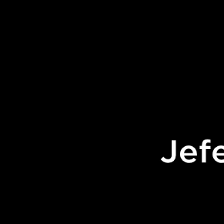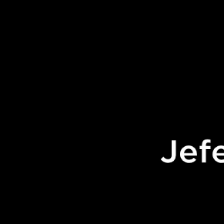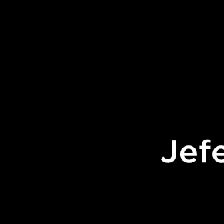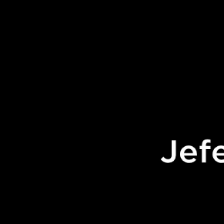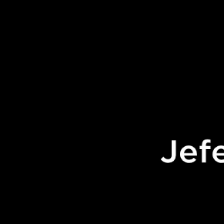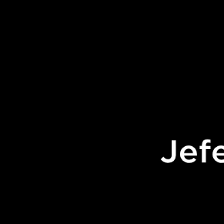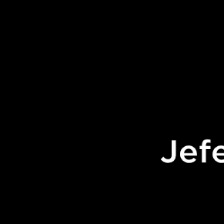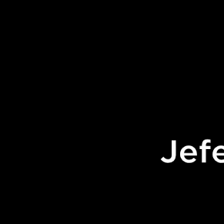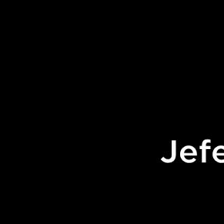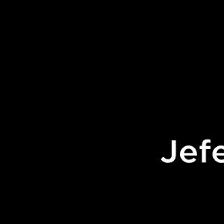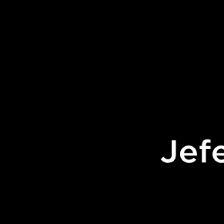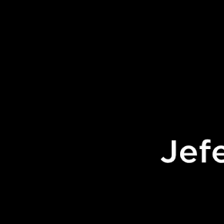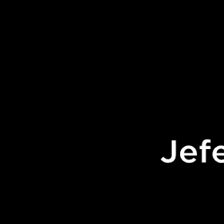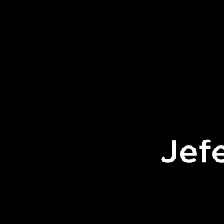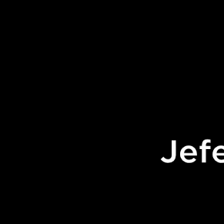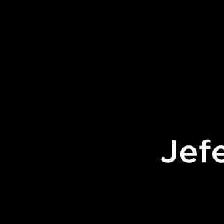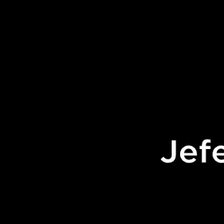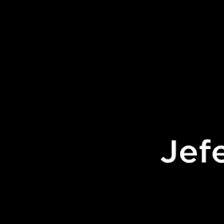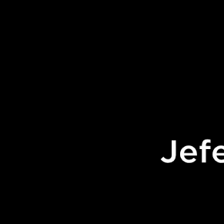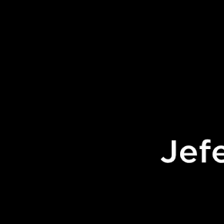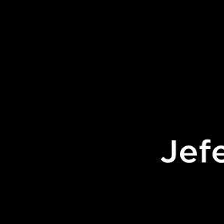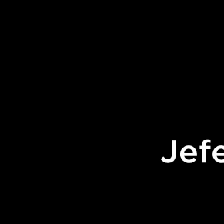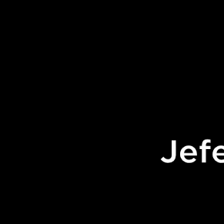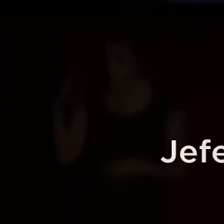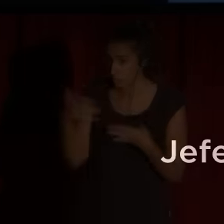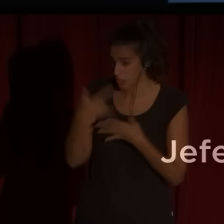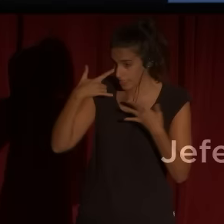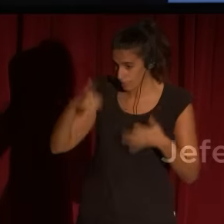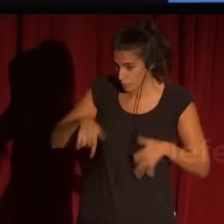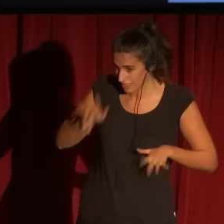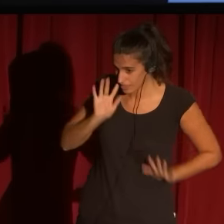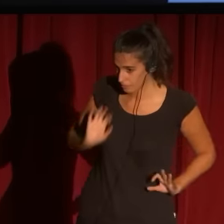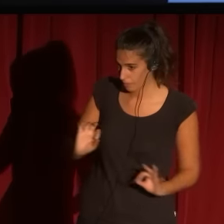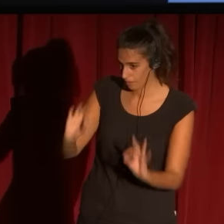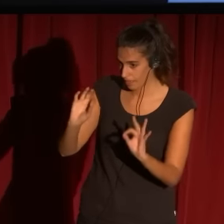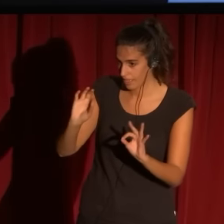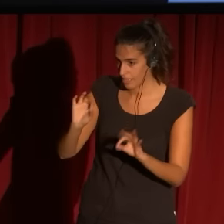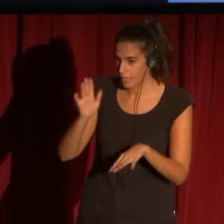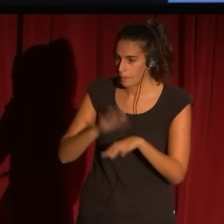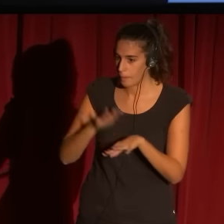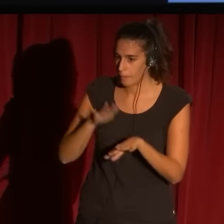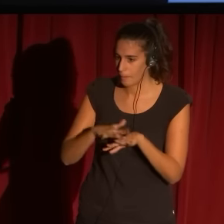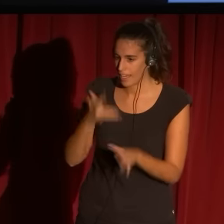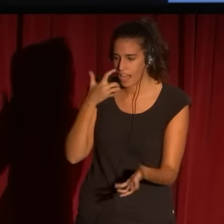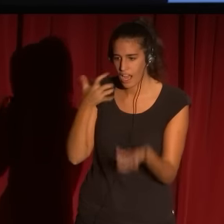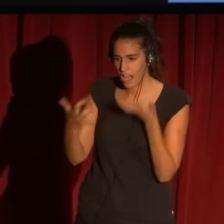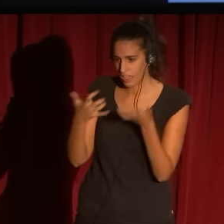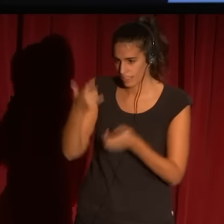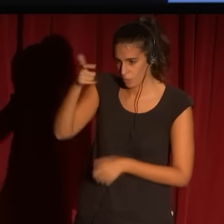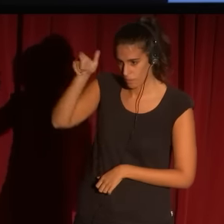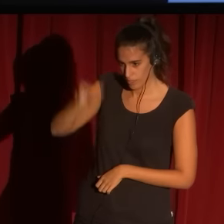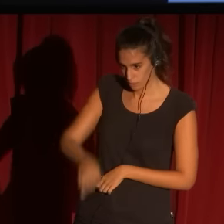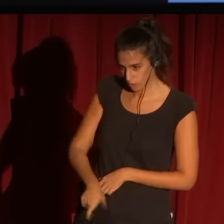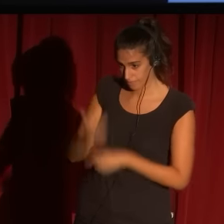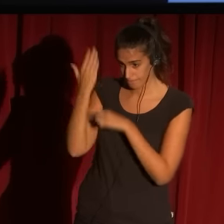e la razón por la que hacemos esta exposición todas en realidad pero esta muy en especial es para dar visibilidad al arte de un